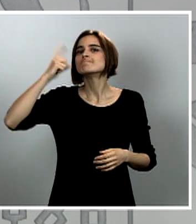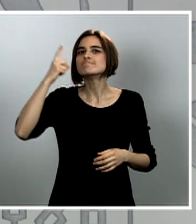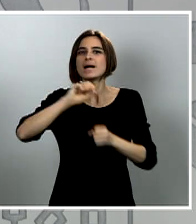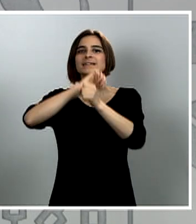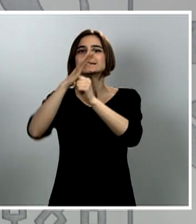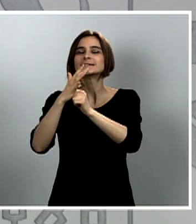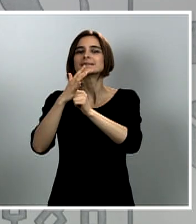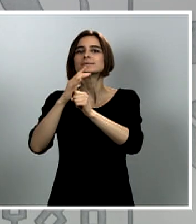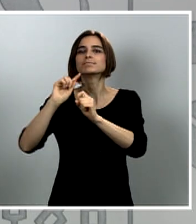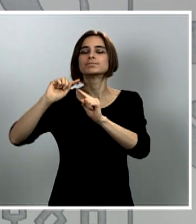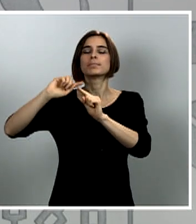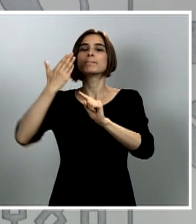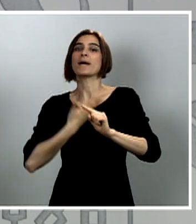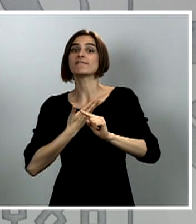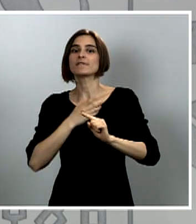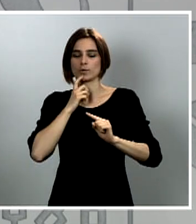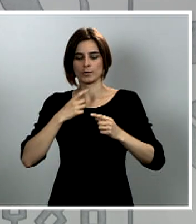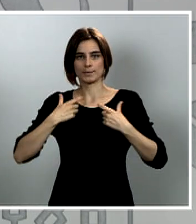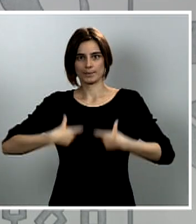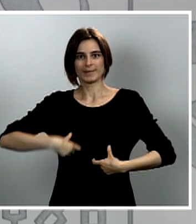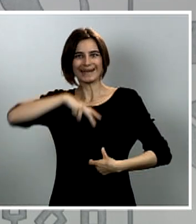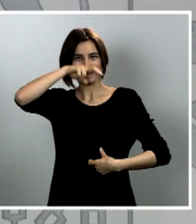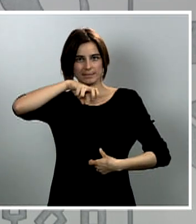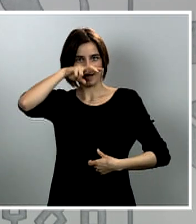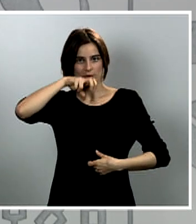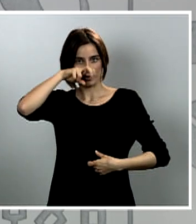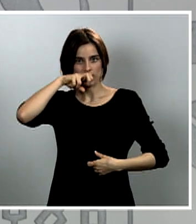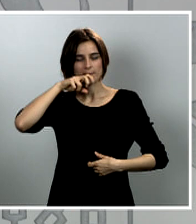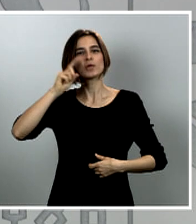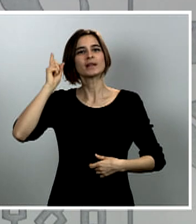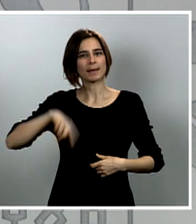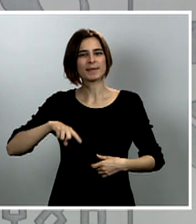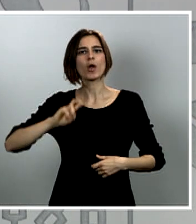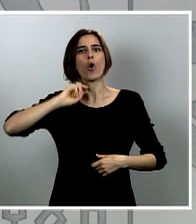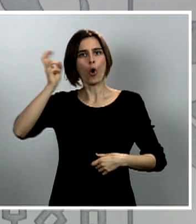casos muestran, pero sí que sabemos también que se pueden ver afectados muchos otros